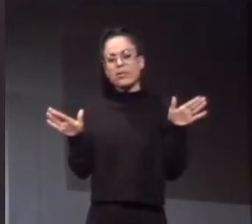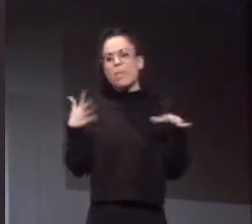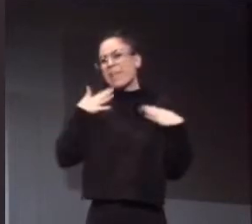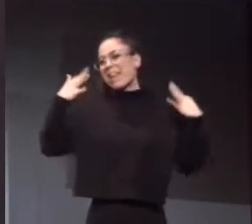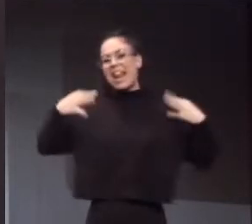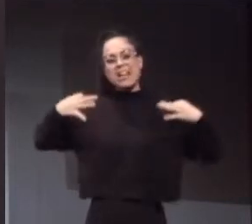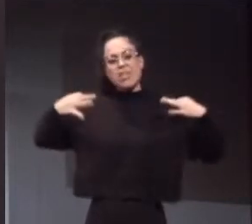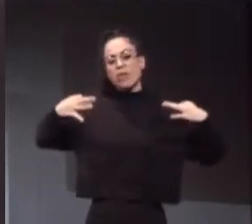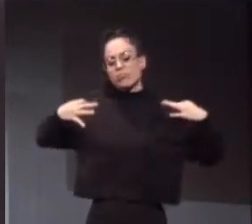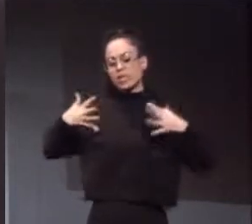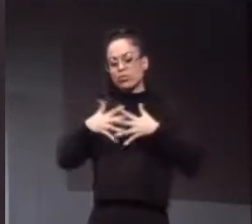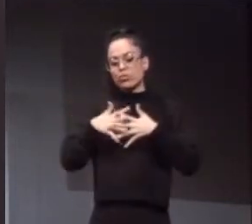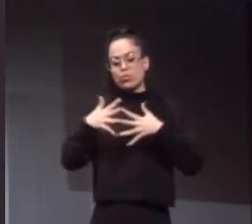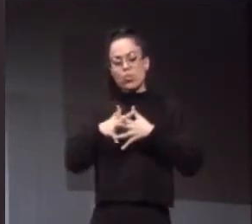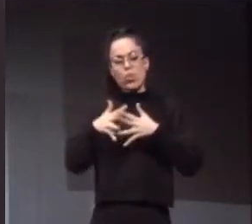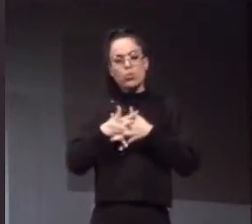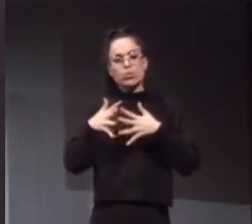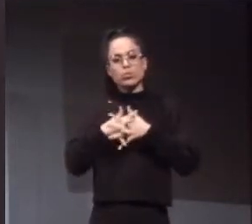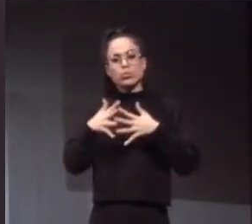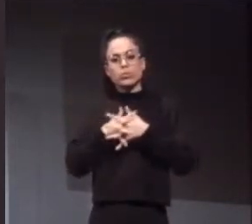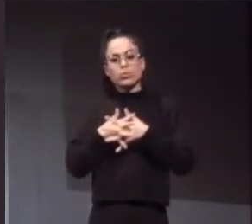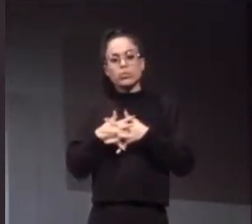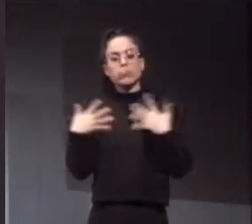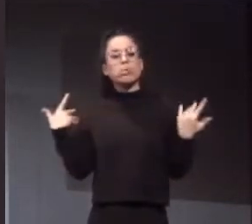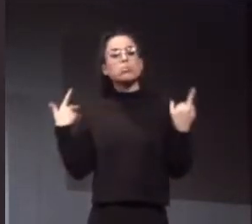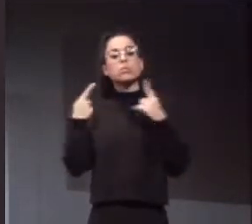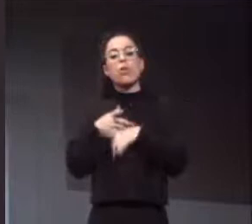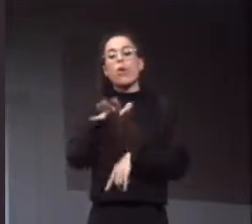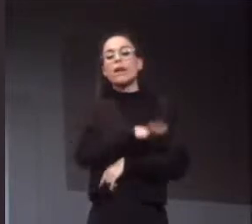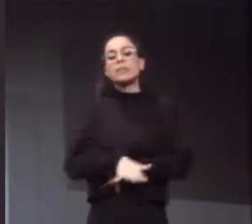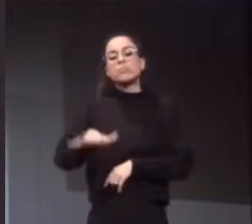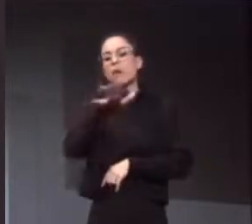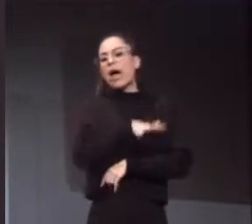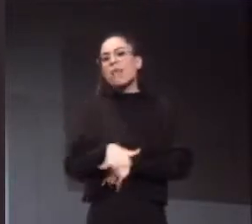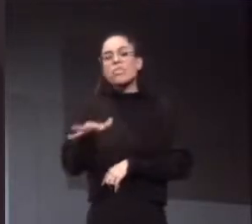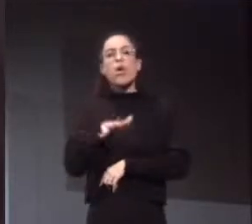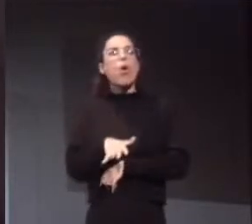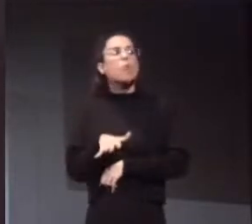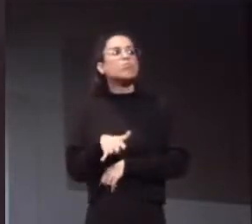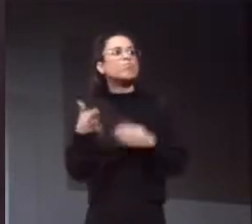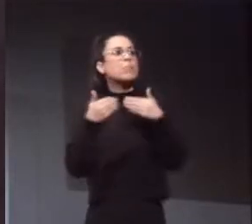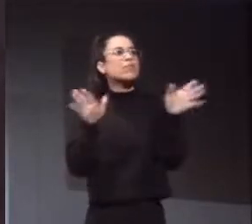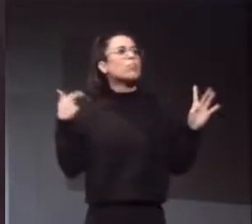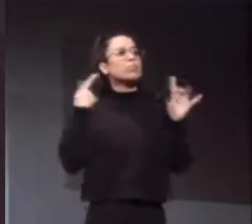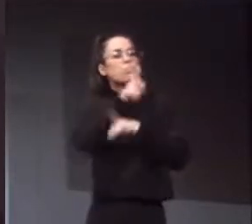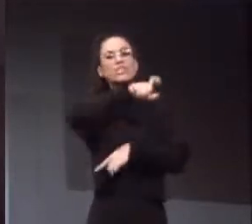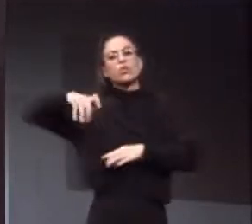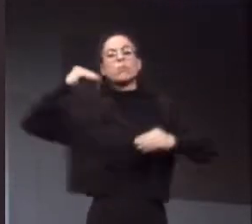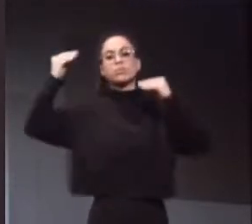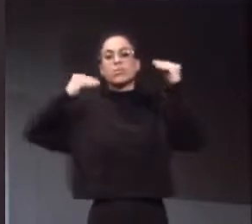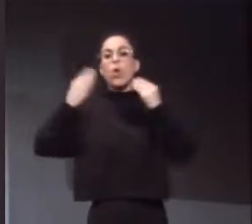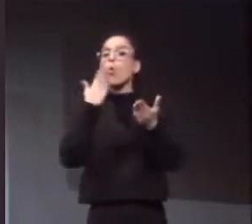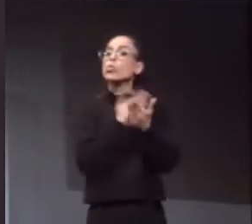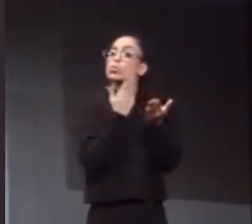es para organizar un espacio para pensar juntos hay un curso de historia